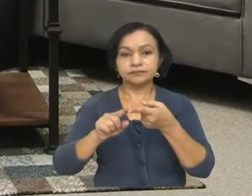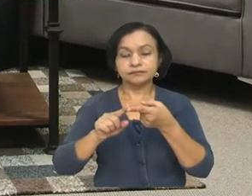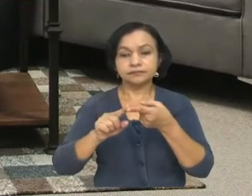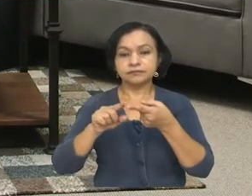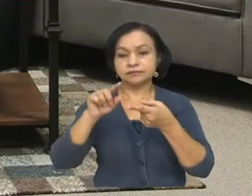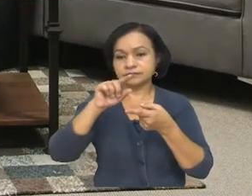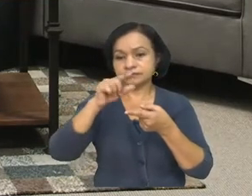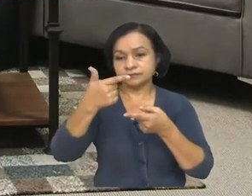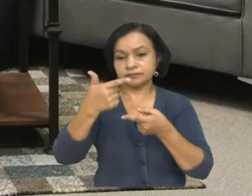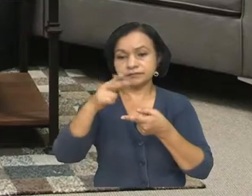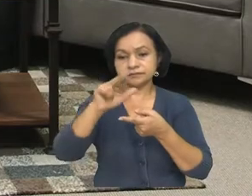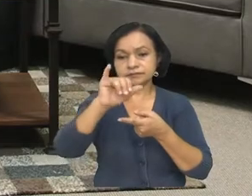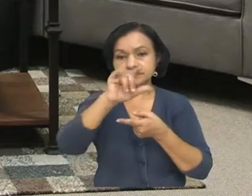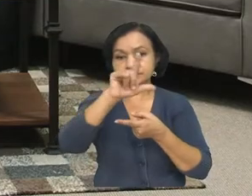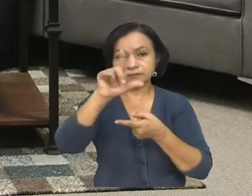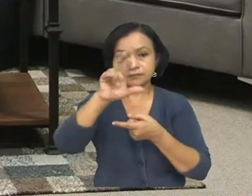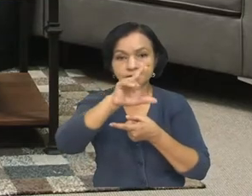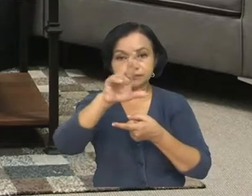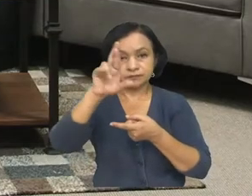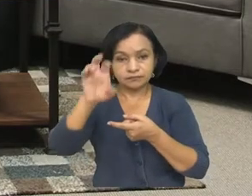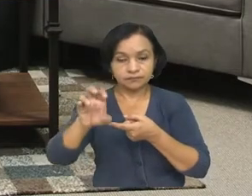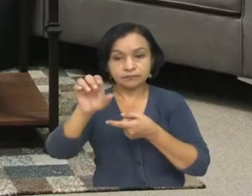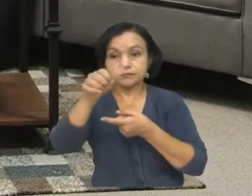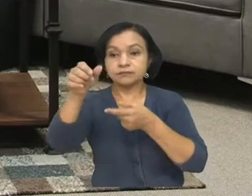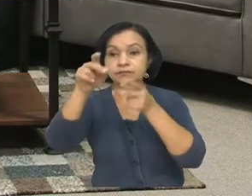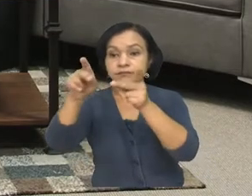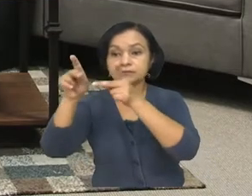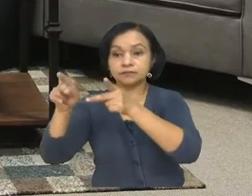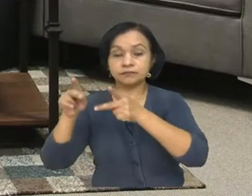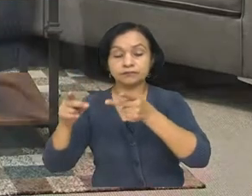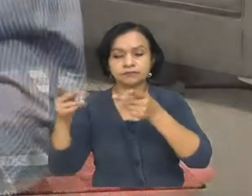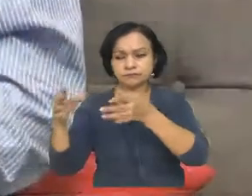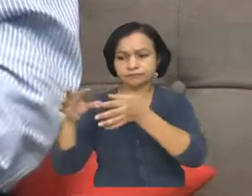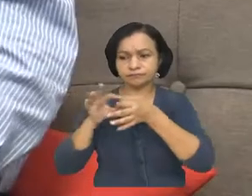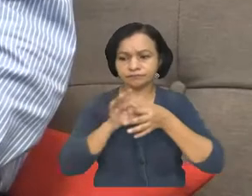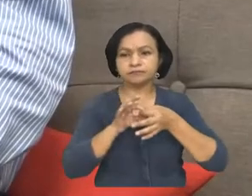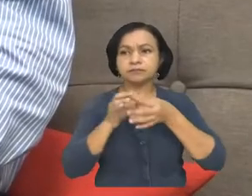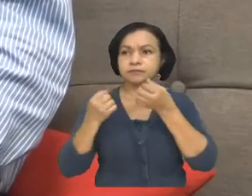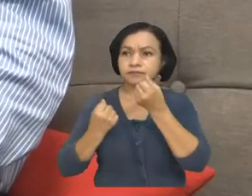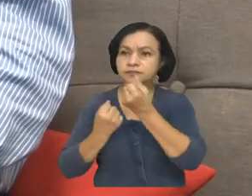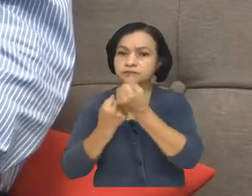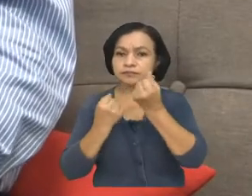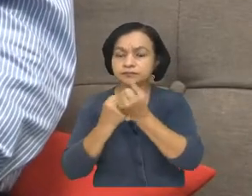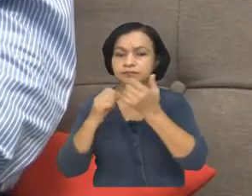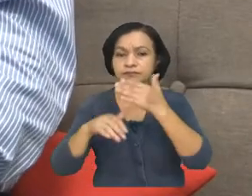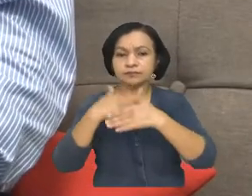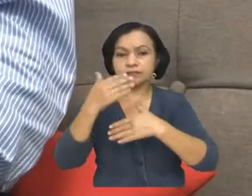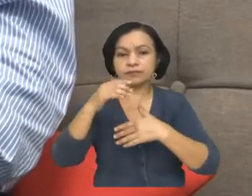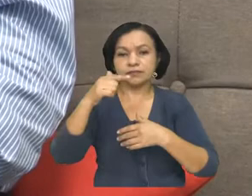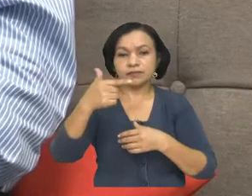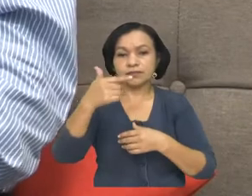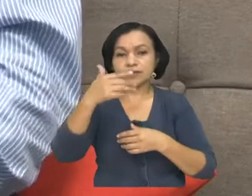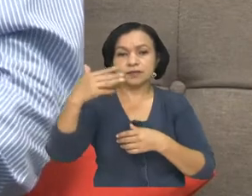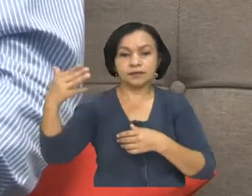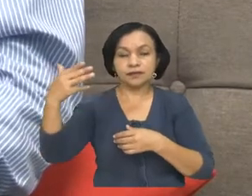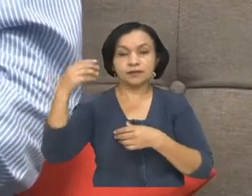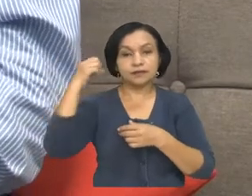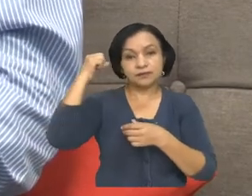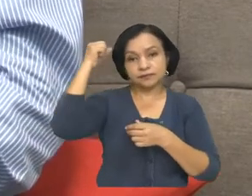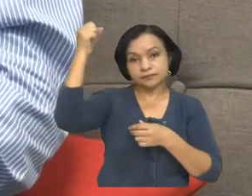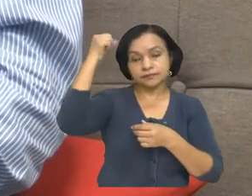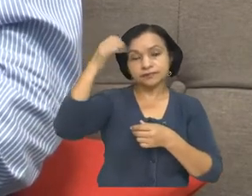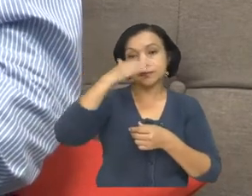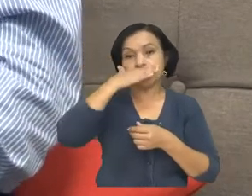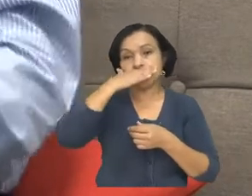Aguirre. Y otros compañeros que se involucraron, y después del 79, digamos, después del triunfo, nos